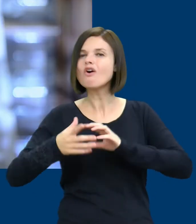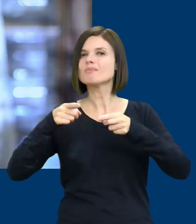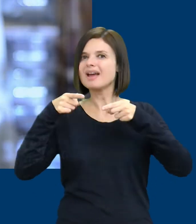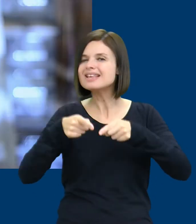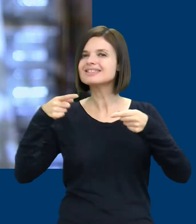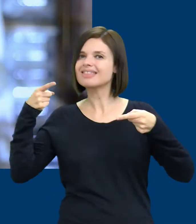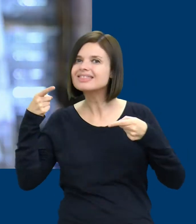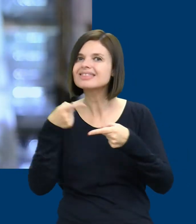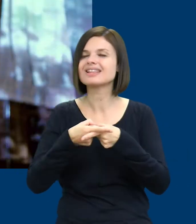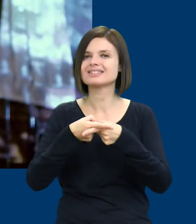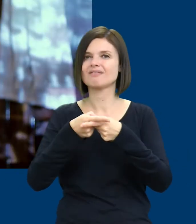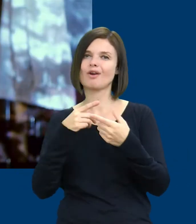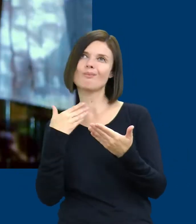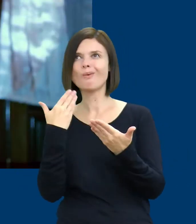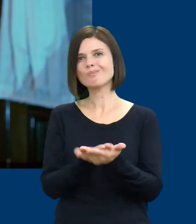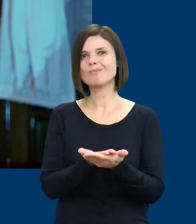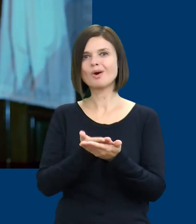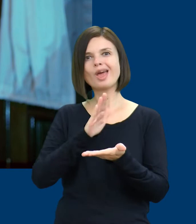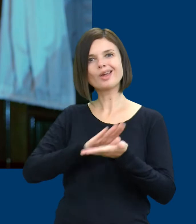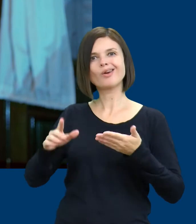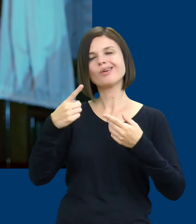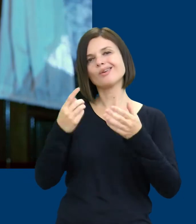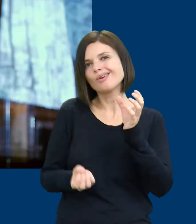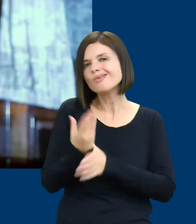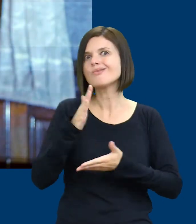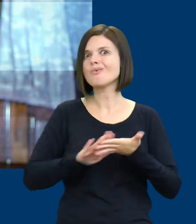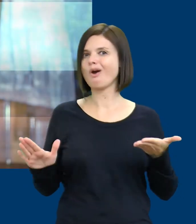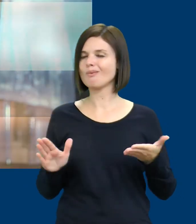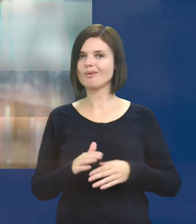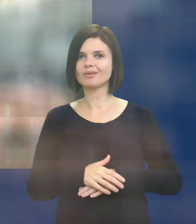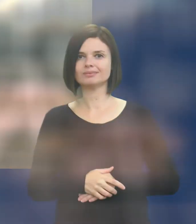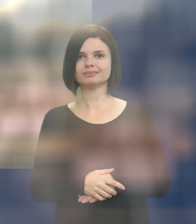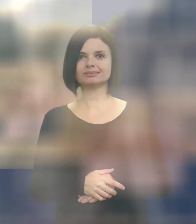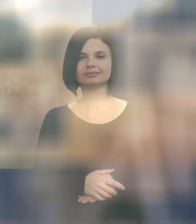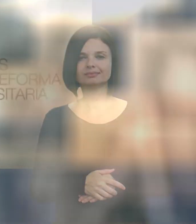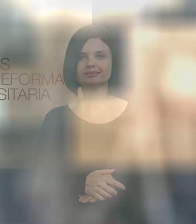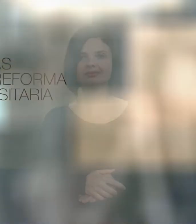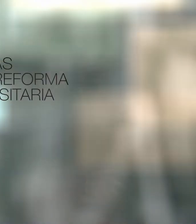un poco la, el desafío, proponer otra cosa, ¿no?